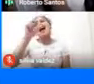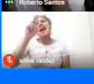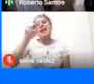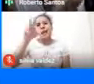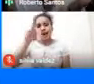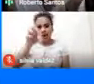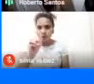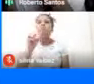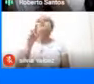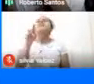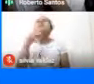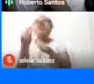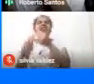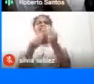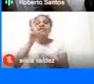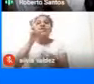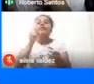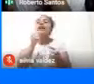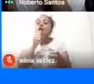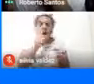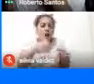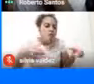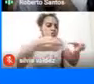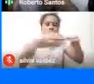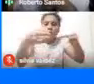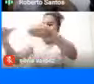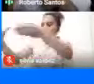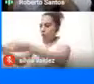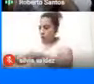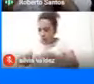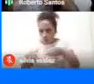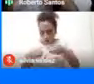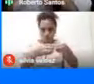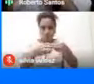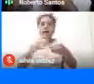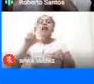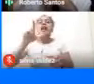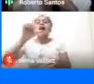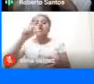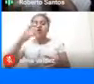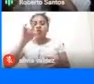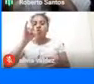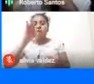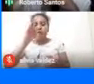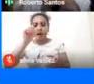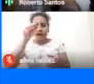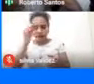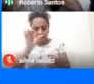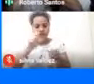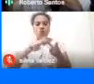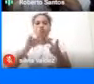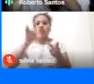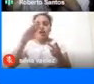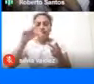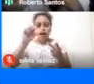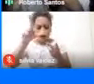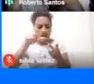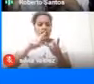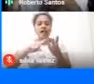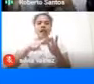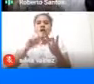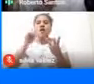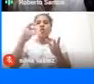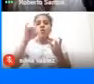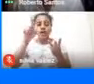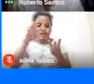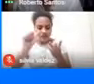hacía Por las siete Lagunas Sagradas De Muíquita La Laguna De Ubaque La Laguna De Teuzacá Las Lagunas De Siecha La Laguna De Huasca